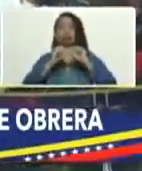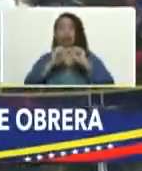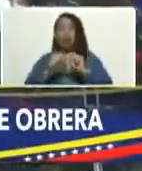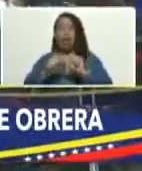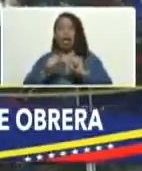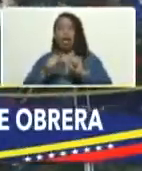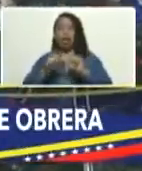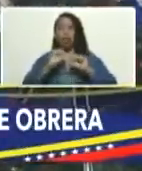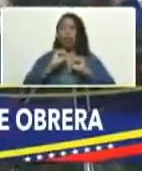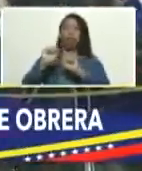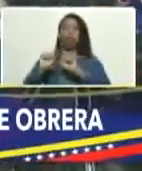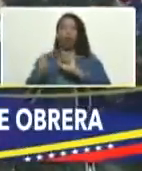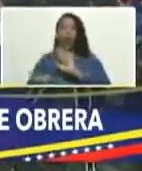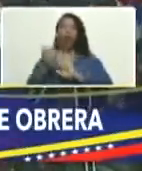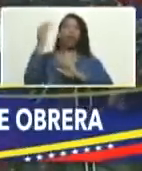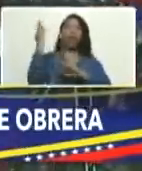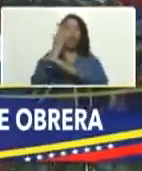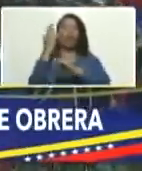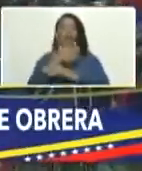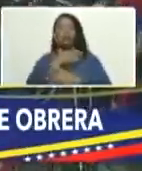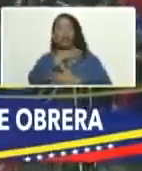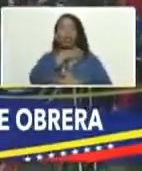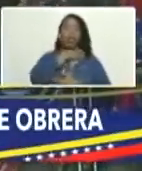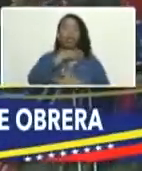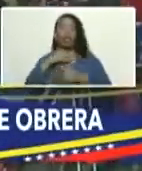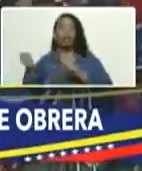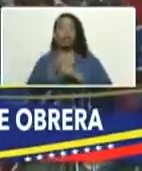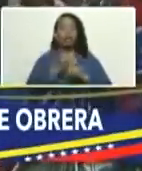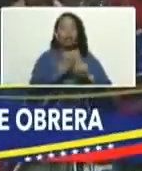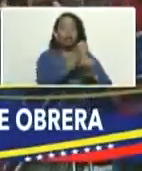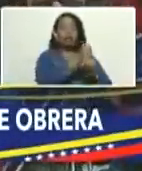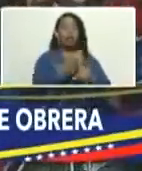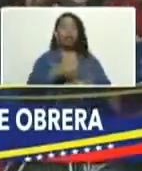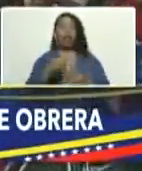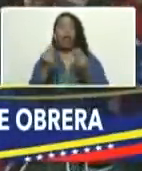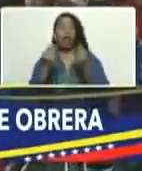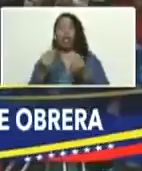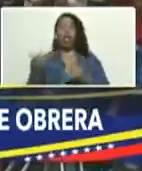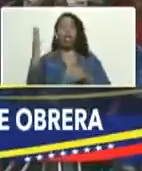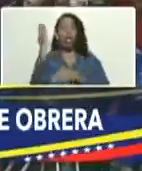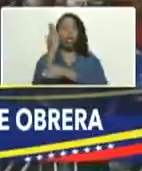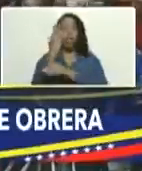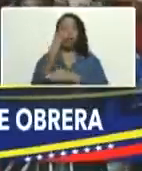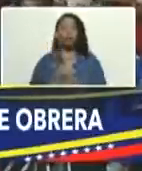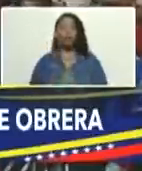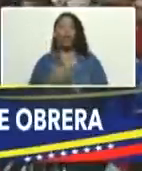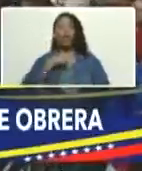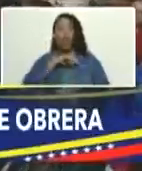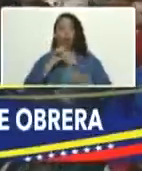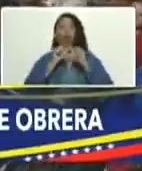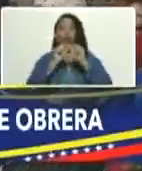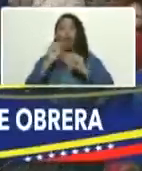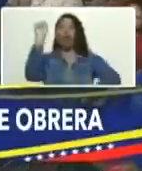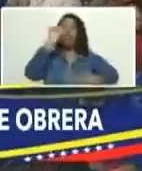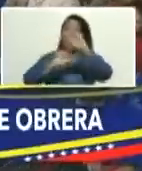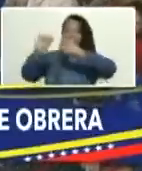de la asfixia de las sanciones, de la tortura económica de las sanciones. Lo seguiremos defendiendo, los